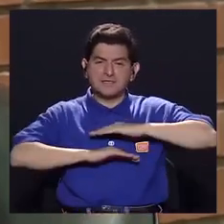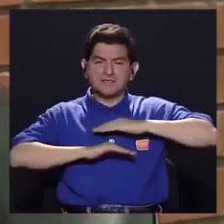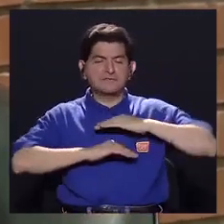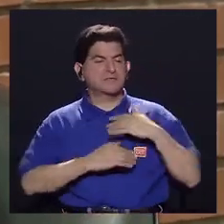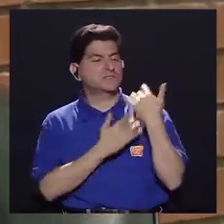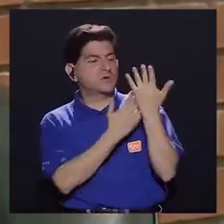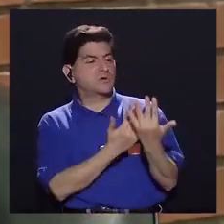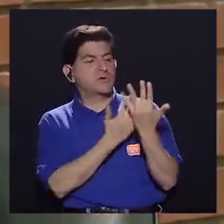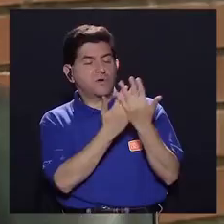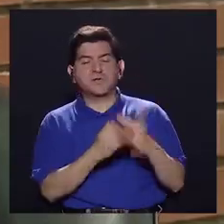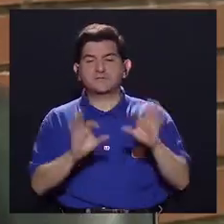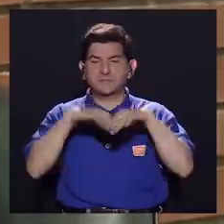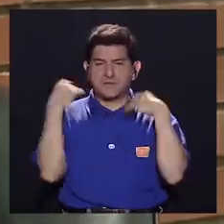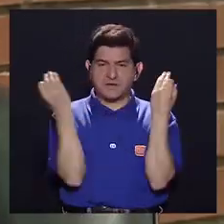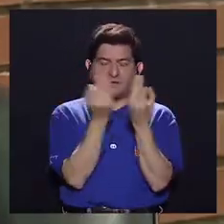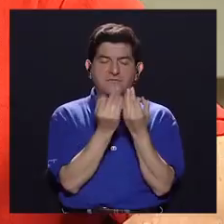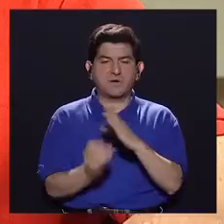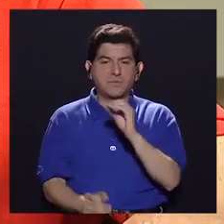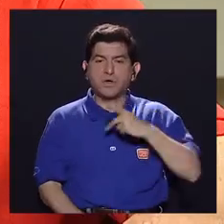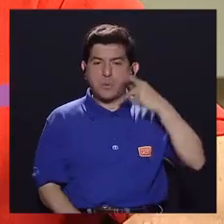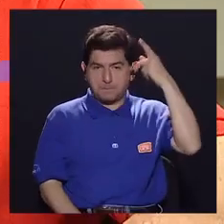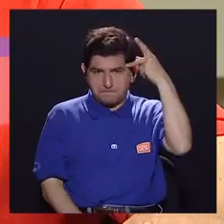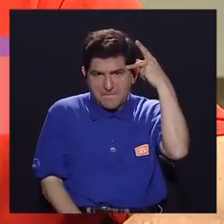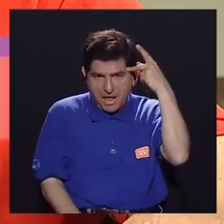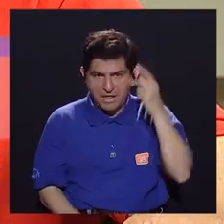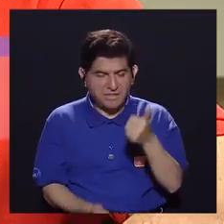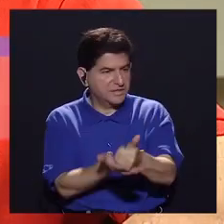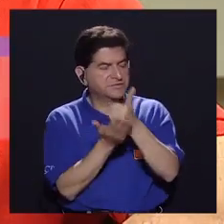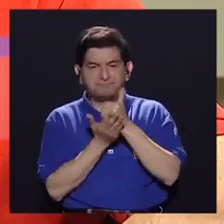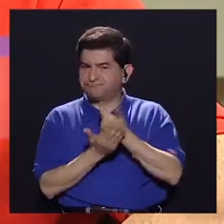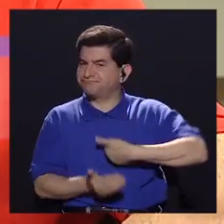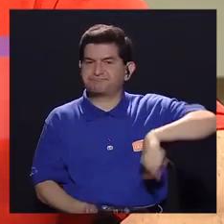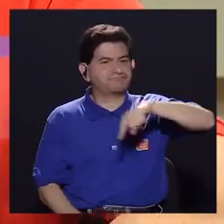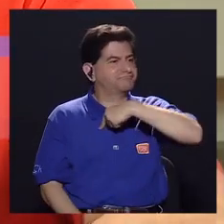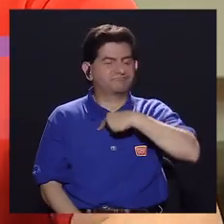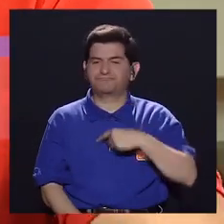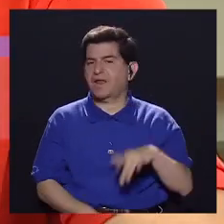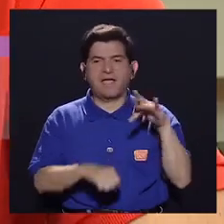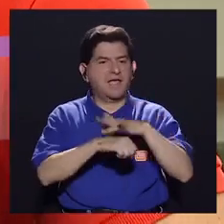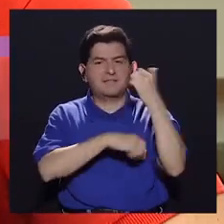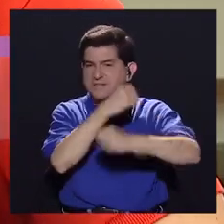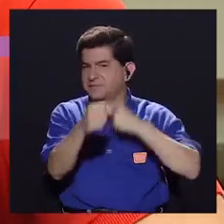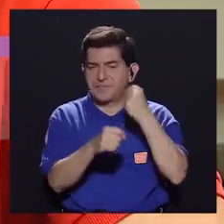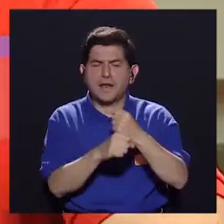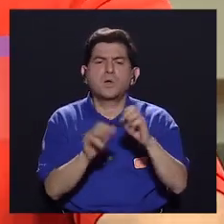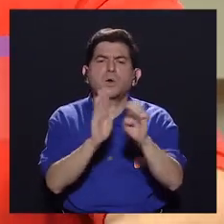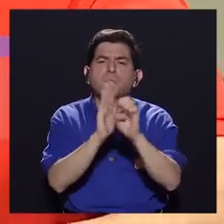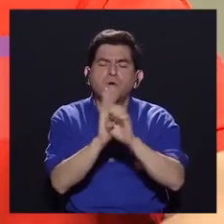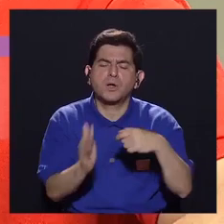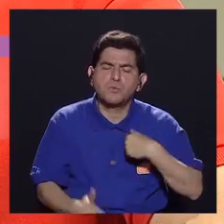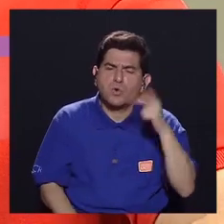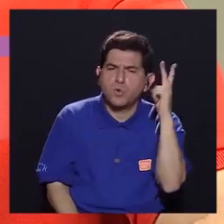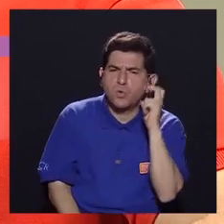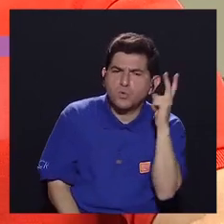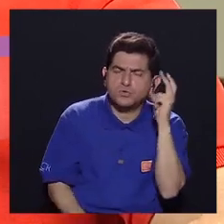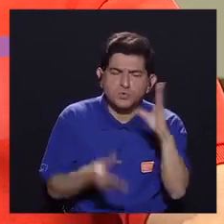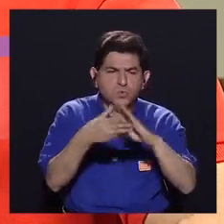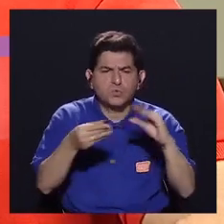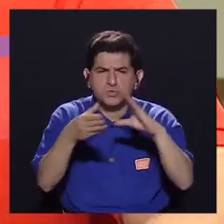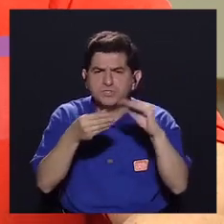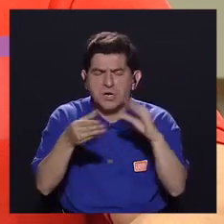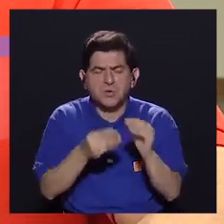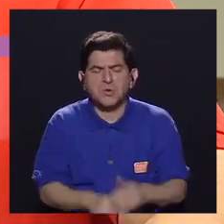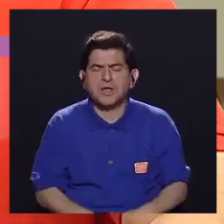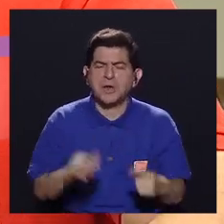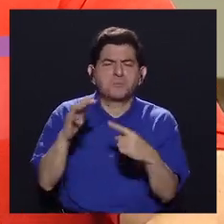las expectativas de la familia o de los padres, pues no nos ayuda desde las primeras edades. O sea, entonces, por ejemplo, cuando uno escucha comentarios